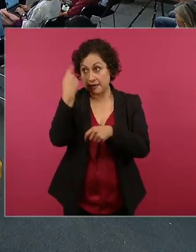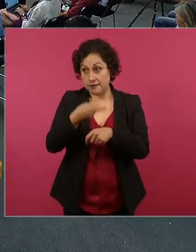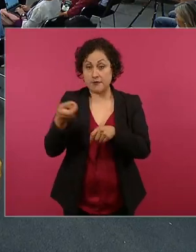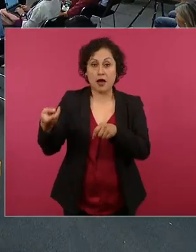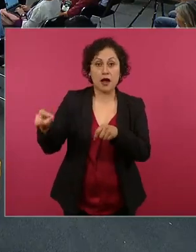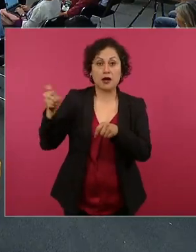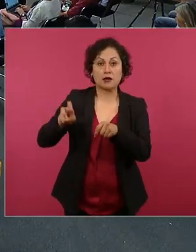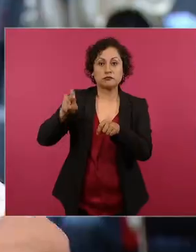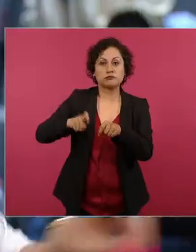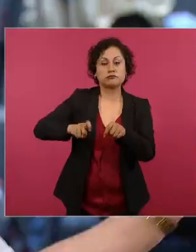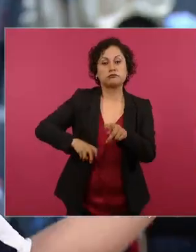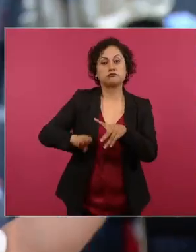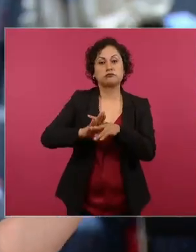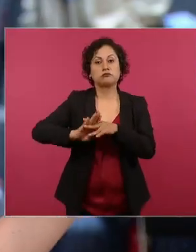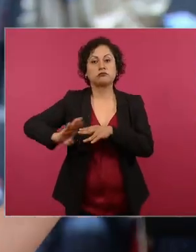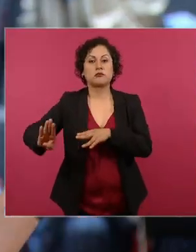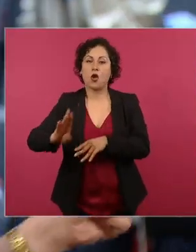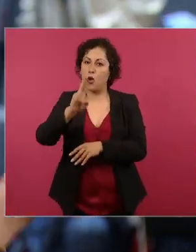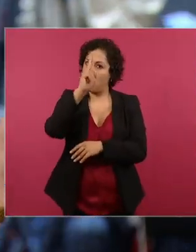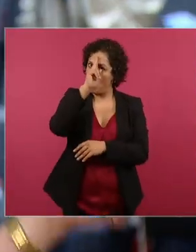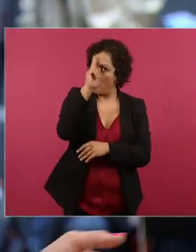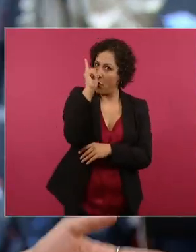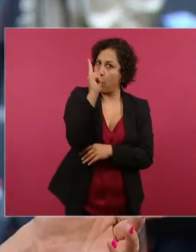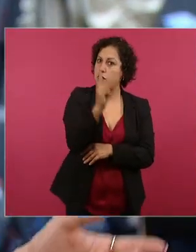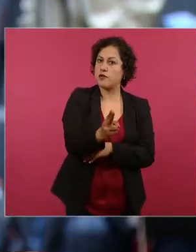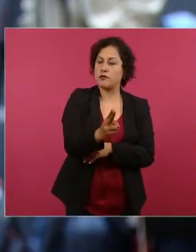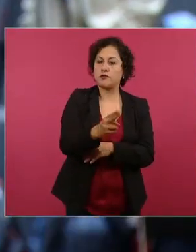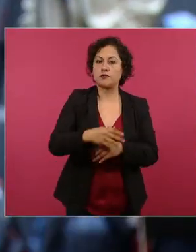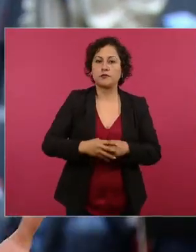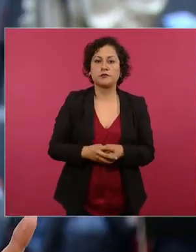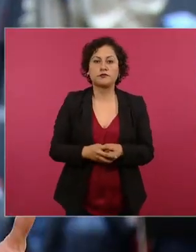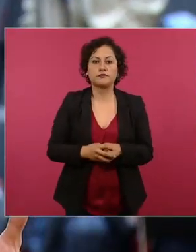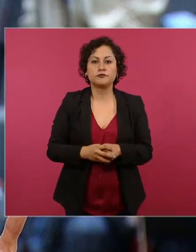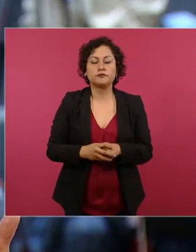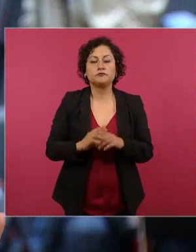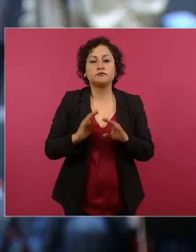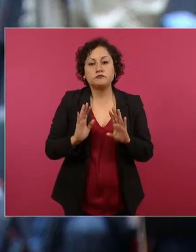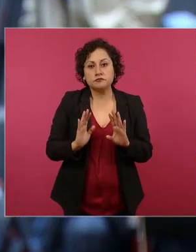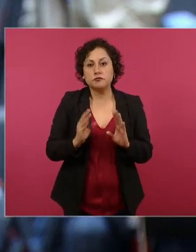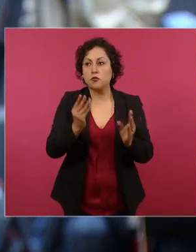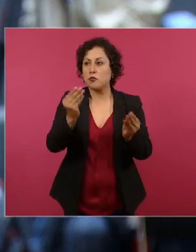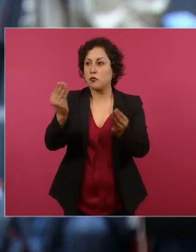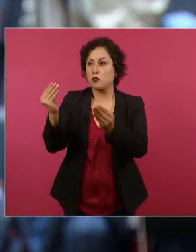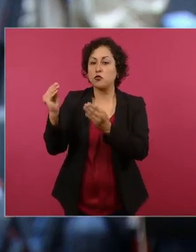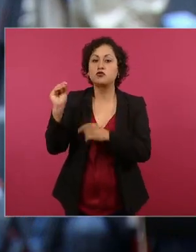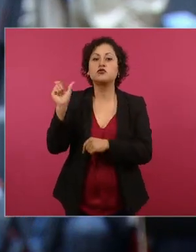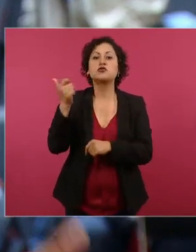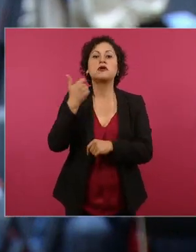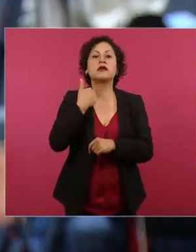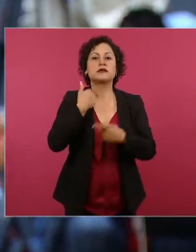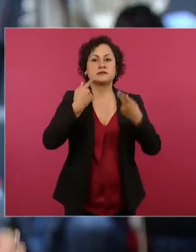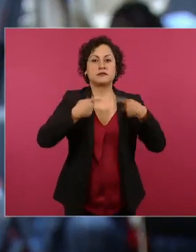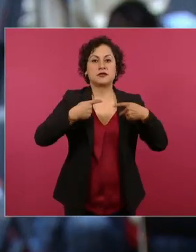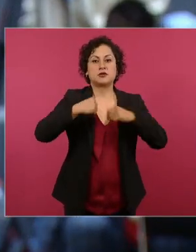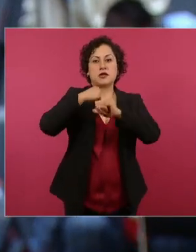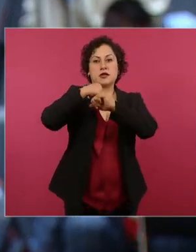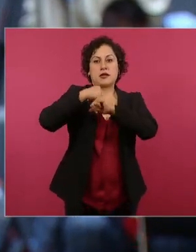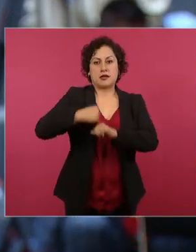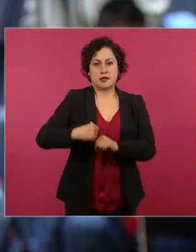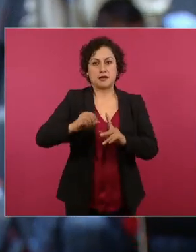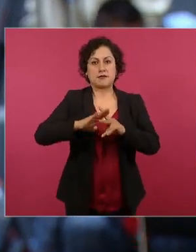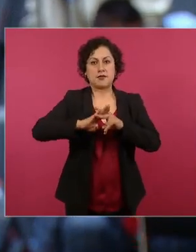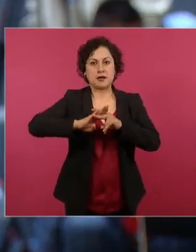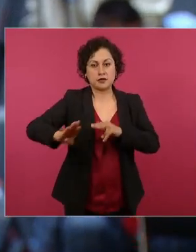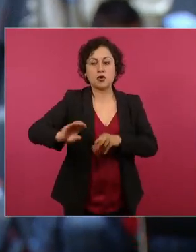personas indocumentadas que buscaban precisamente cruzar México. Muchos de los exfuncionarios de migración y también expertos en la